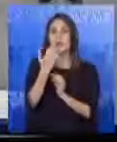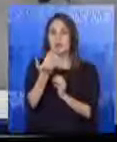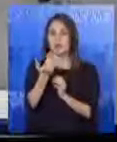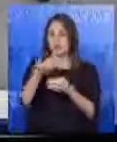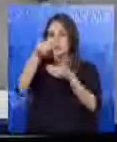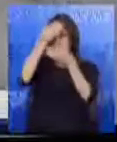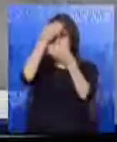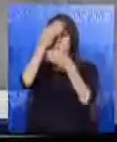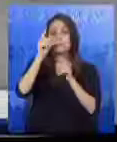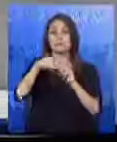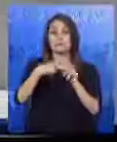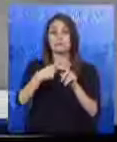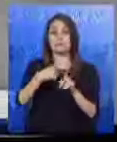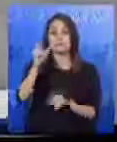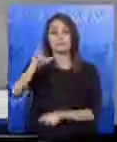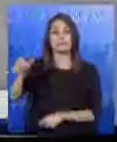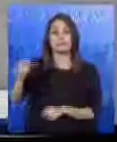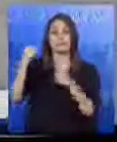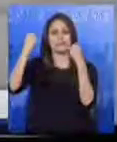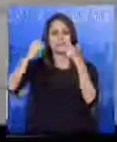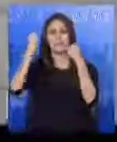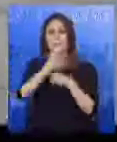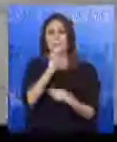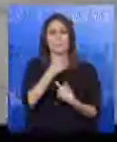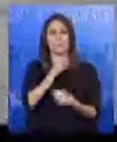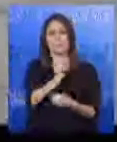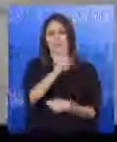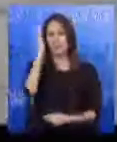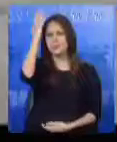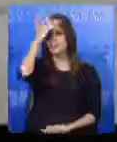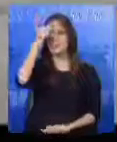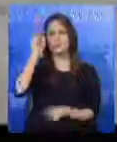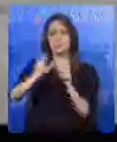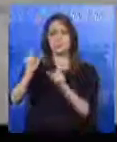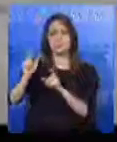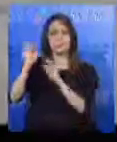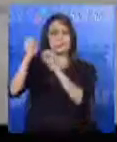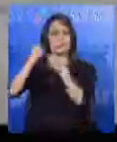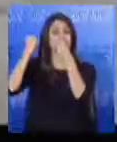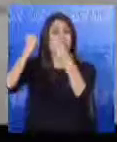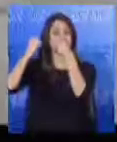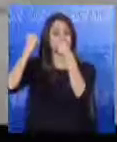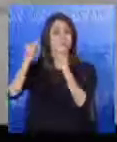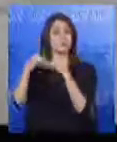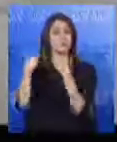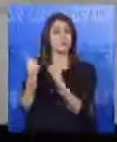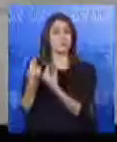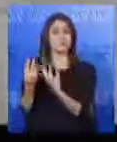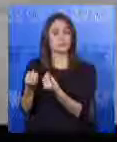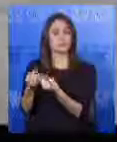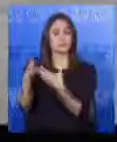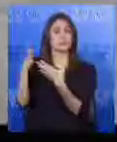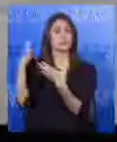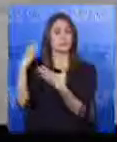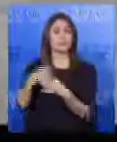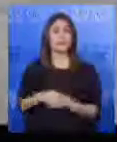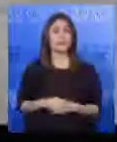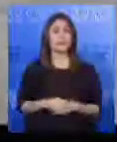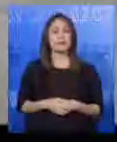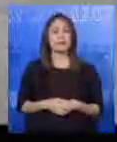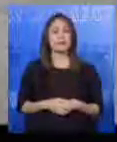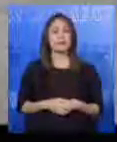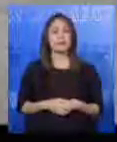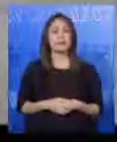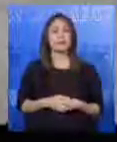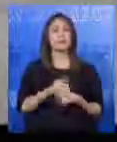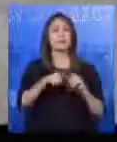de varios protestantes en contra del presidente entrante, Donald Trump. Han hecho varias... Aquí se han realizado